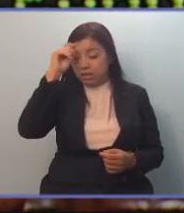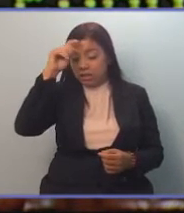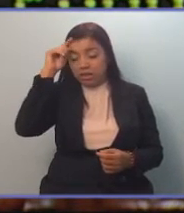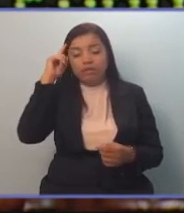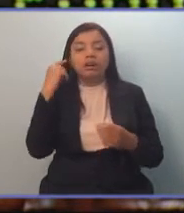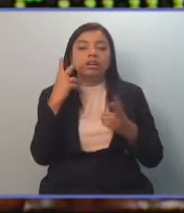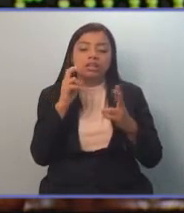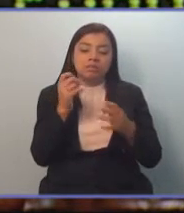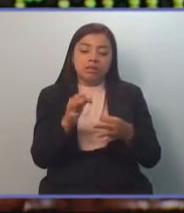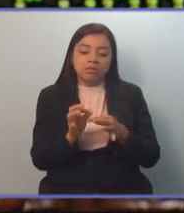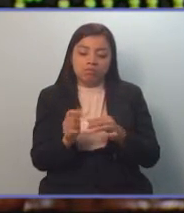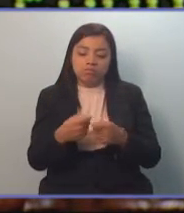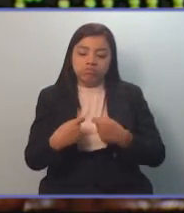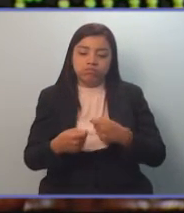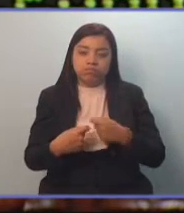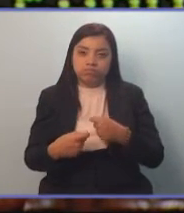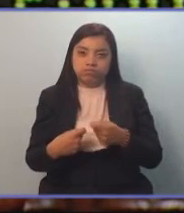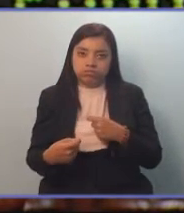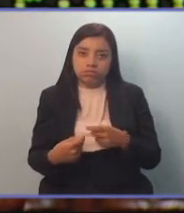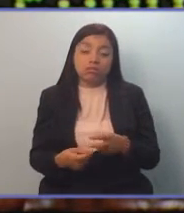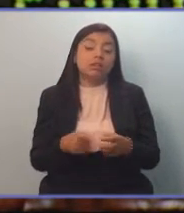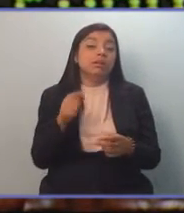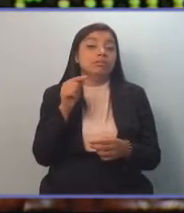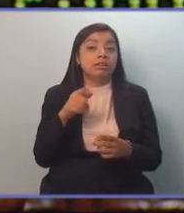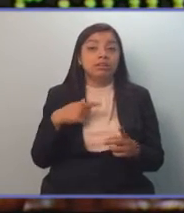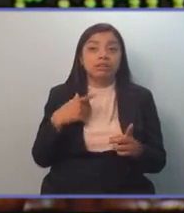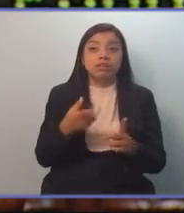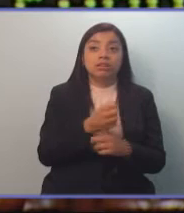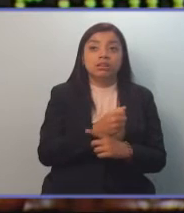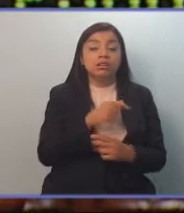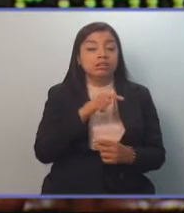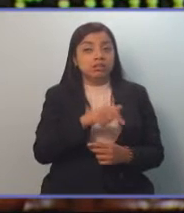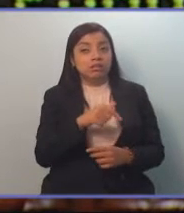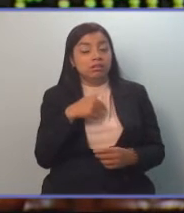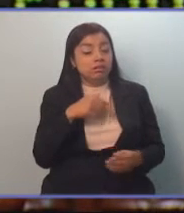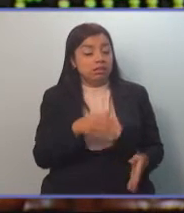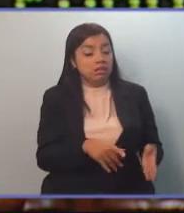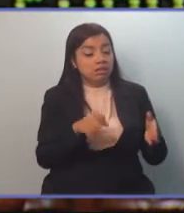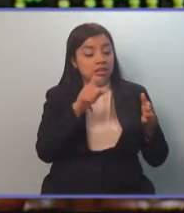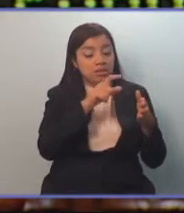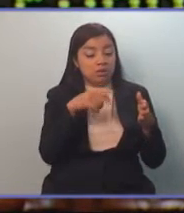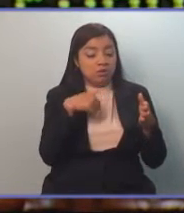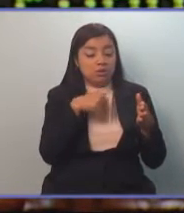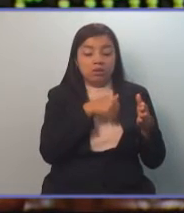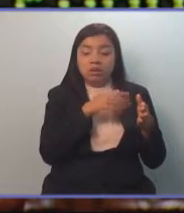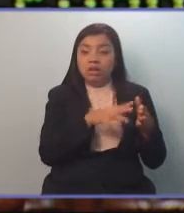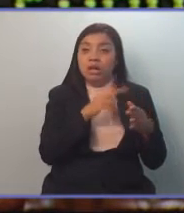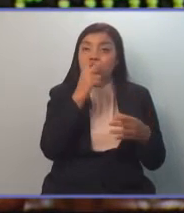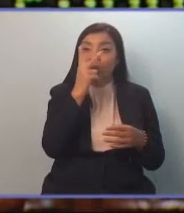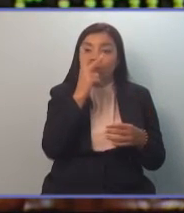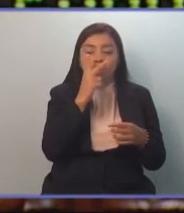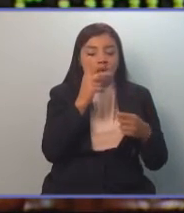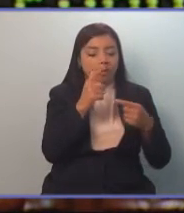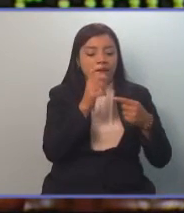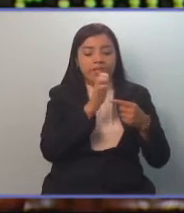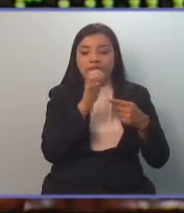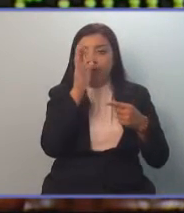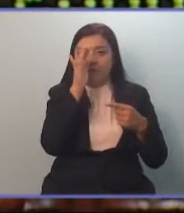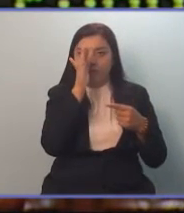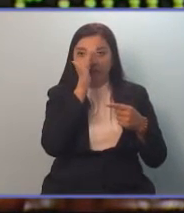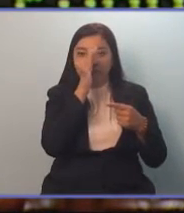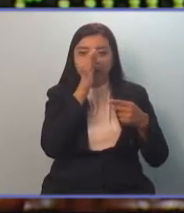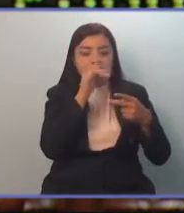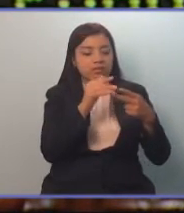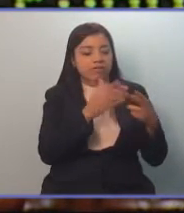la pirotecnia. Para tal fin, el MIGOVDET, dentro de los 2 primeros meses del año, elaborarán y publicarán